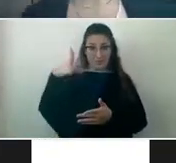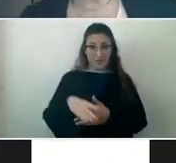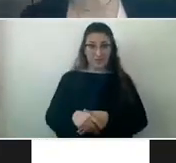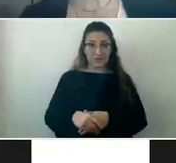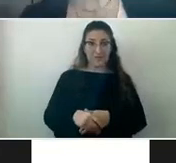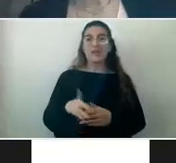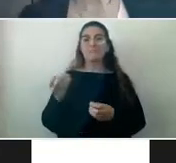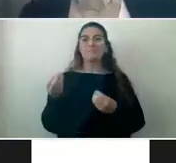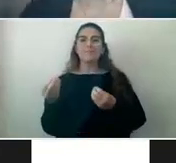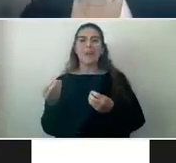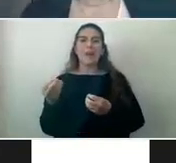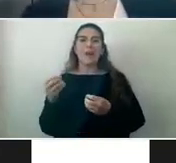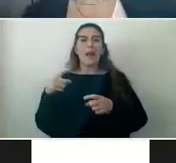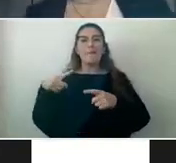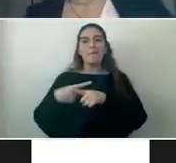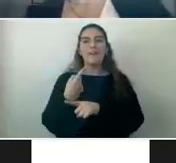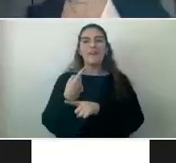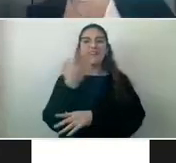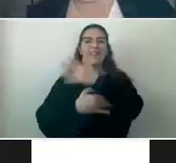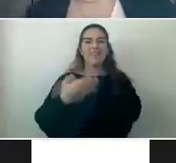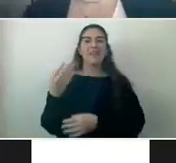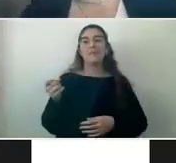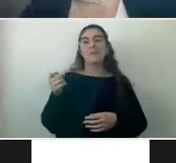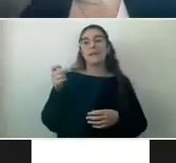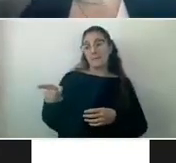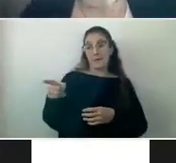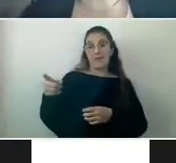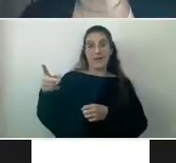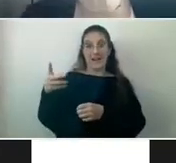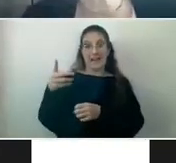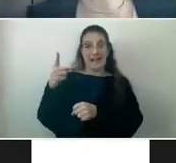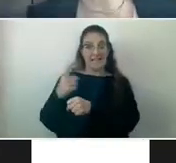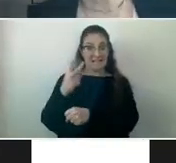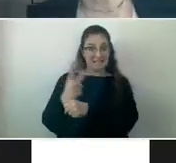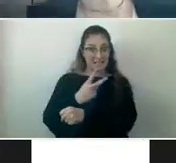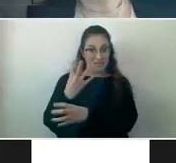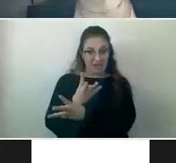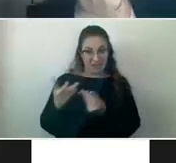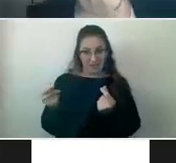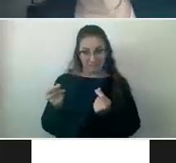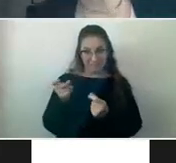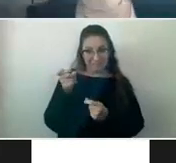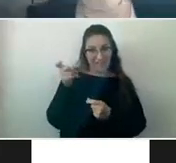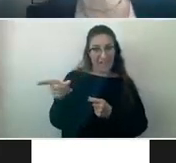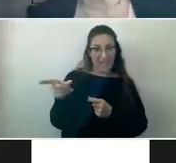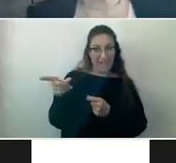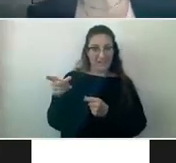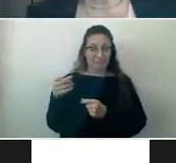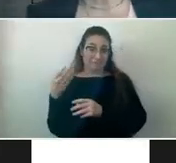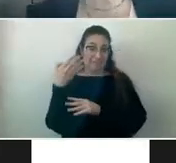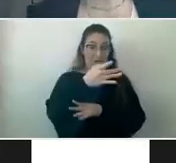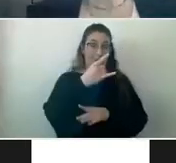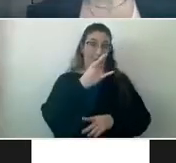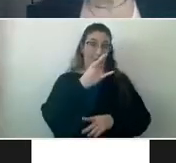discapacidad pero bueno cuando termina el secundario Ed Roberts quiere entrar en una universidad y